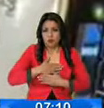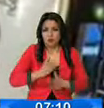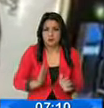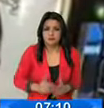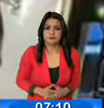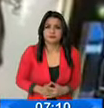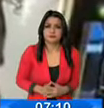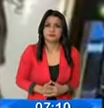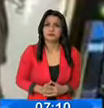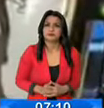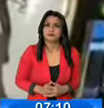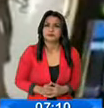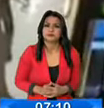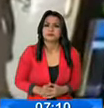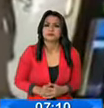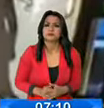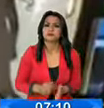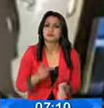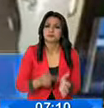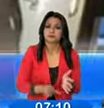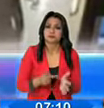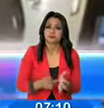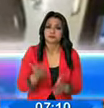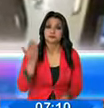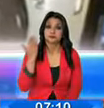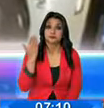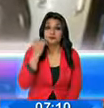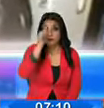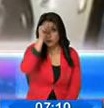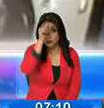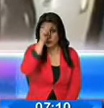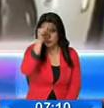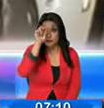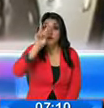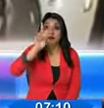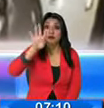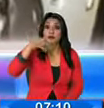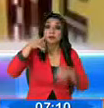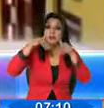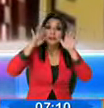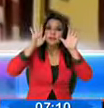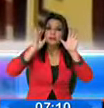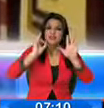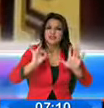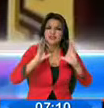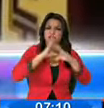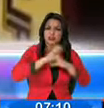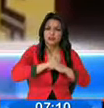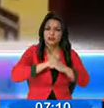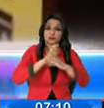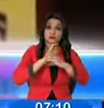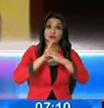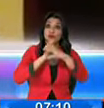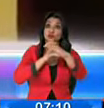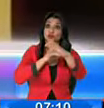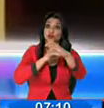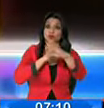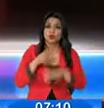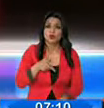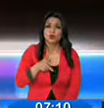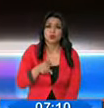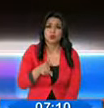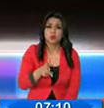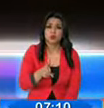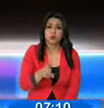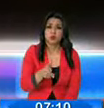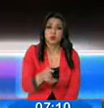se registró a las 19 horas del pasado domingo 24 de diciembre, cuando el bus interprovincial hacía su ingreso